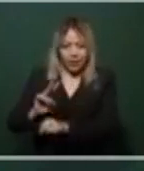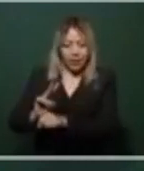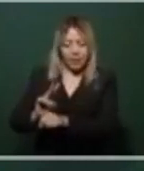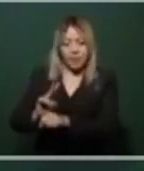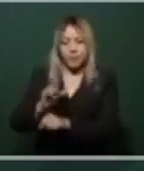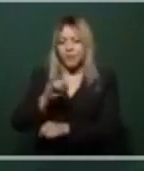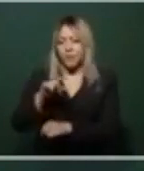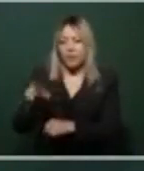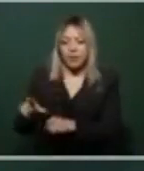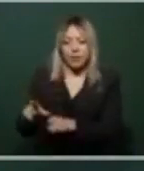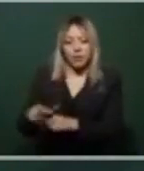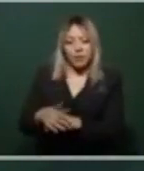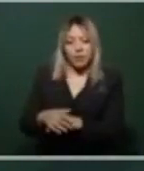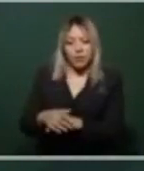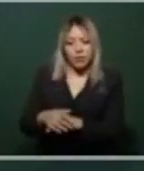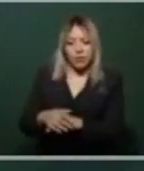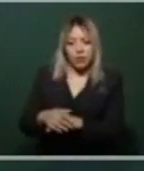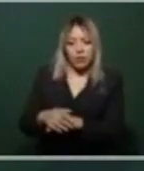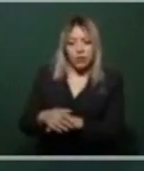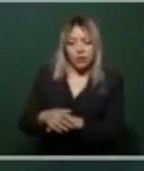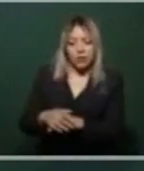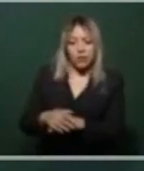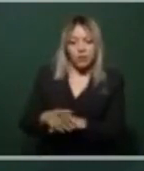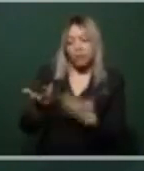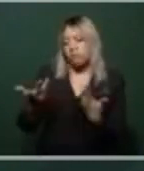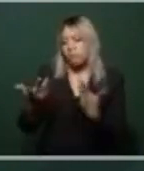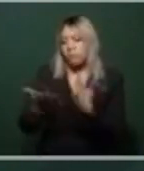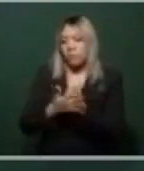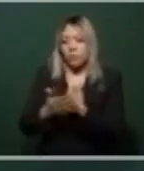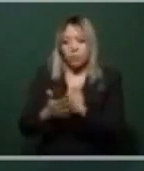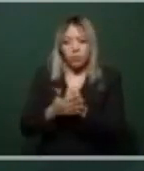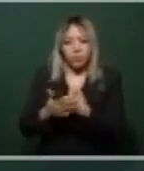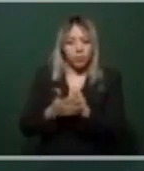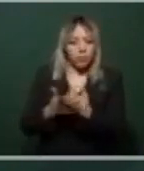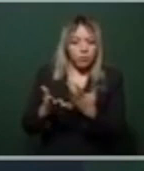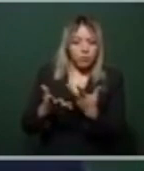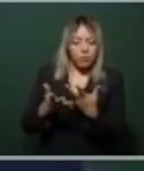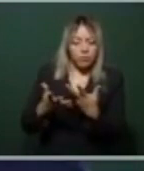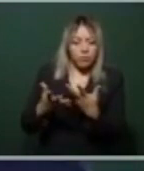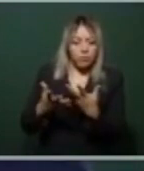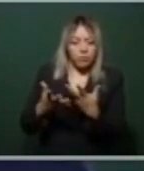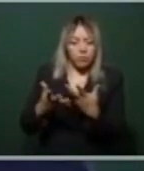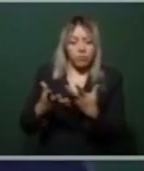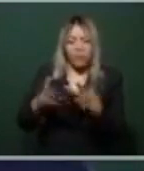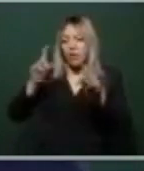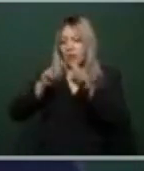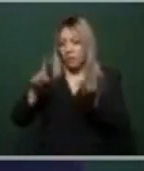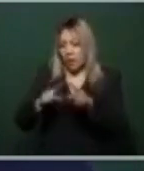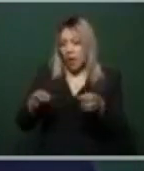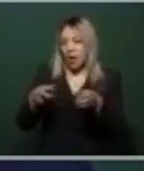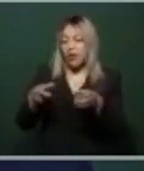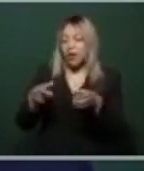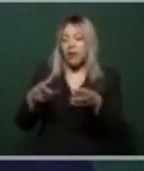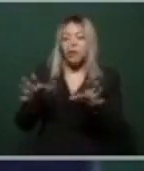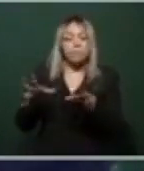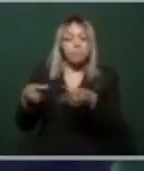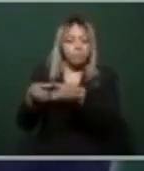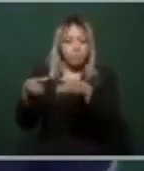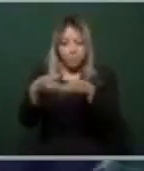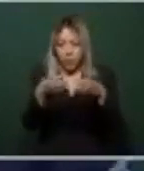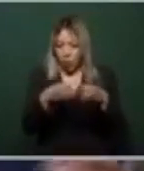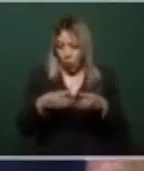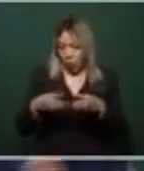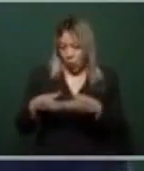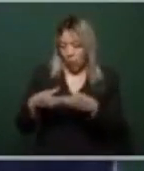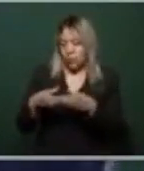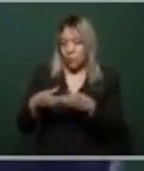con la simiente, ¿no?, de las coordinaciones de la Guardia Nacional. Han